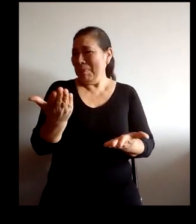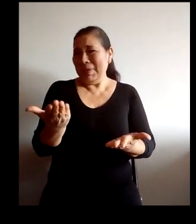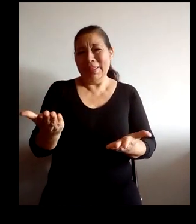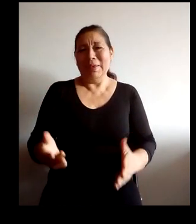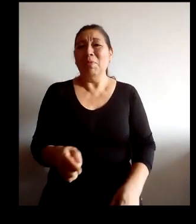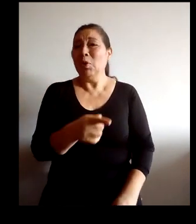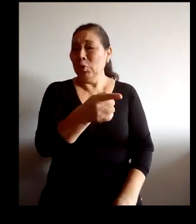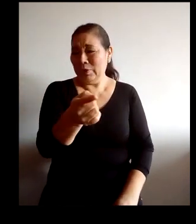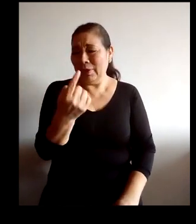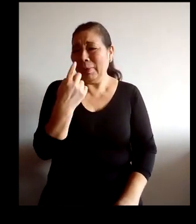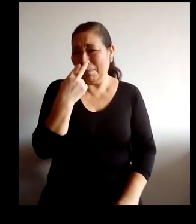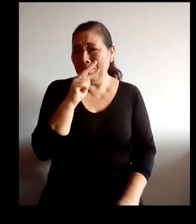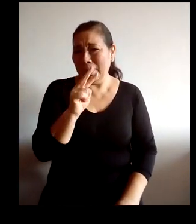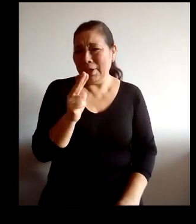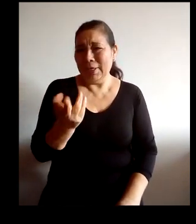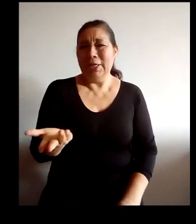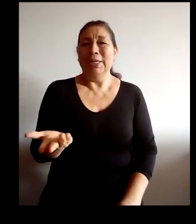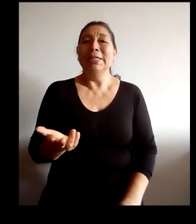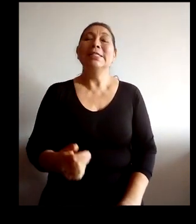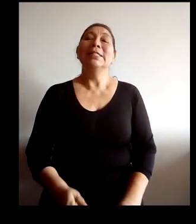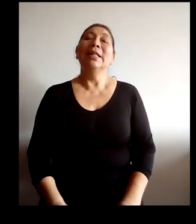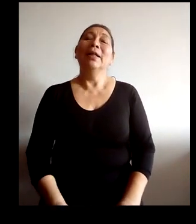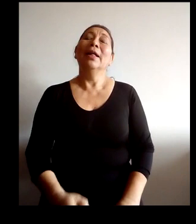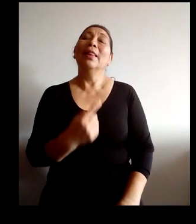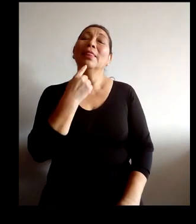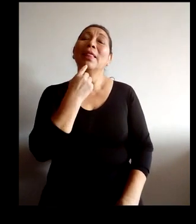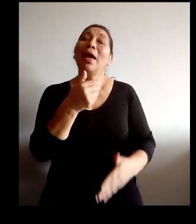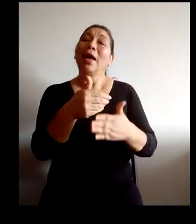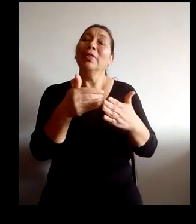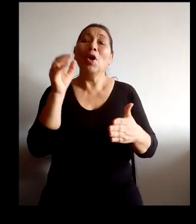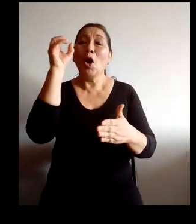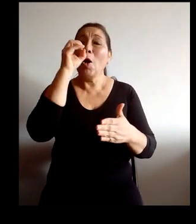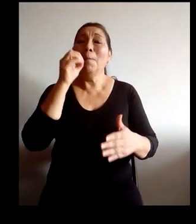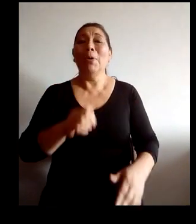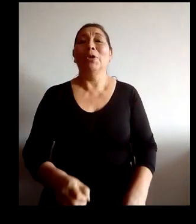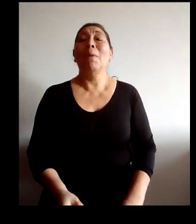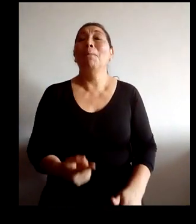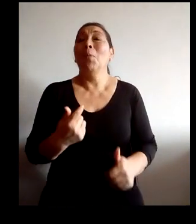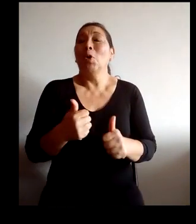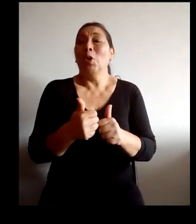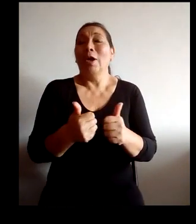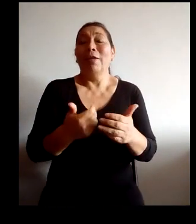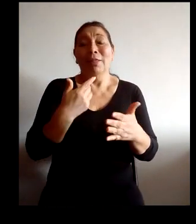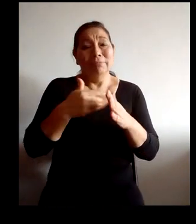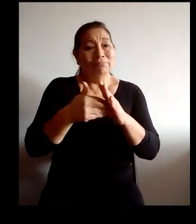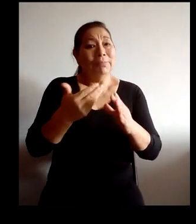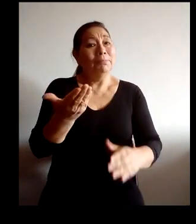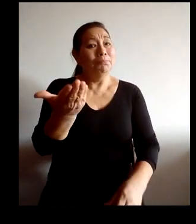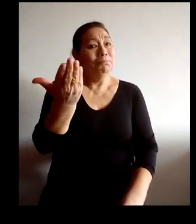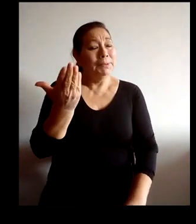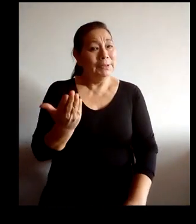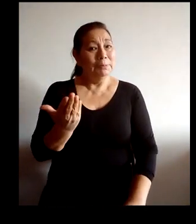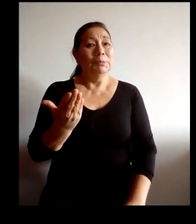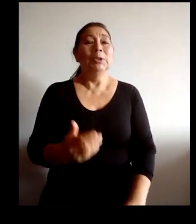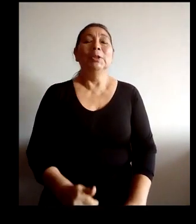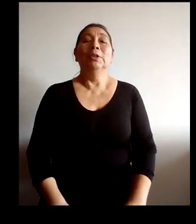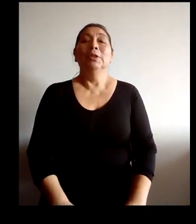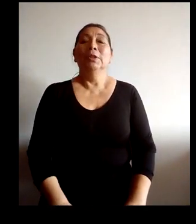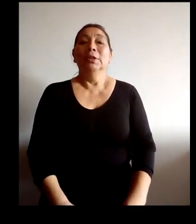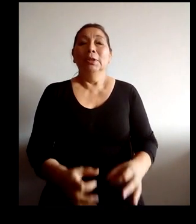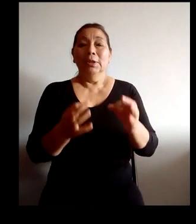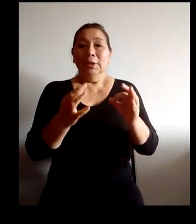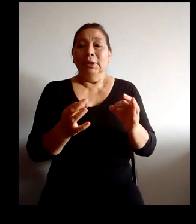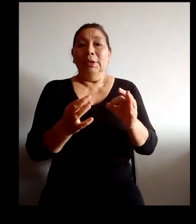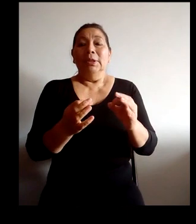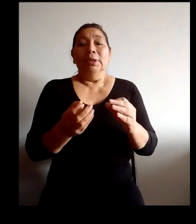antes expuesto, pedimos que se confirme la sentencia de vista y se declare infundada la